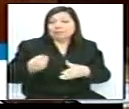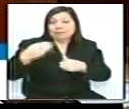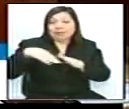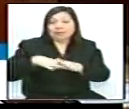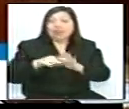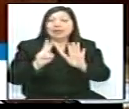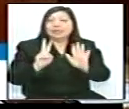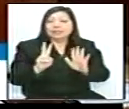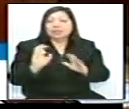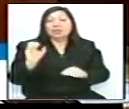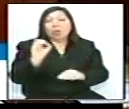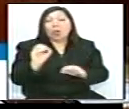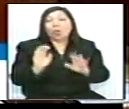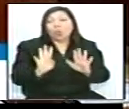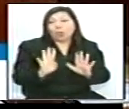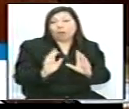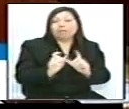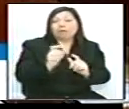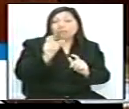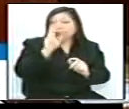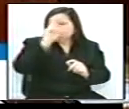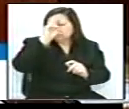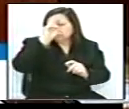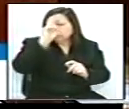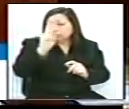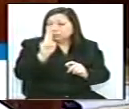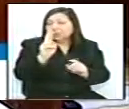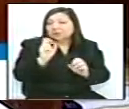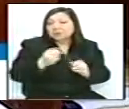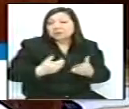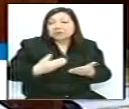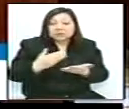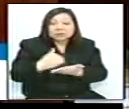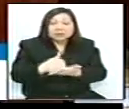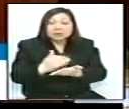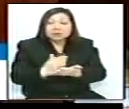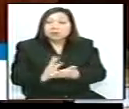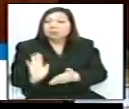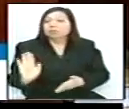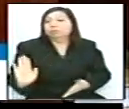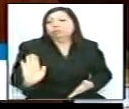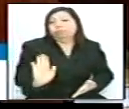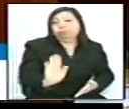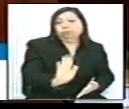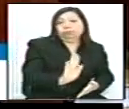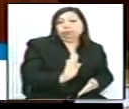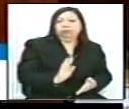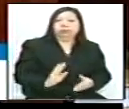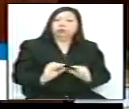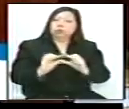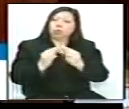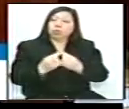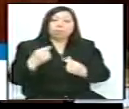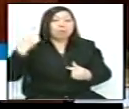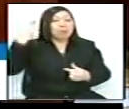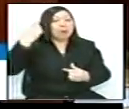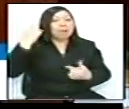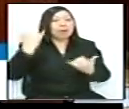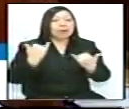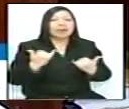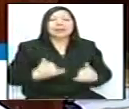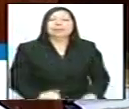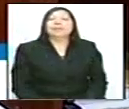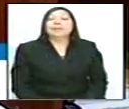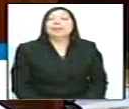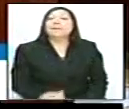por 7 o 9 congresistas, respetando en lo posible la proporcionalidad y pluralidad de cada grupo parlamentario en el